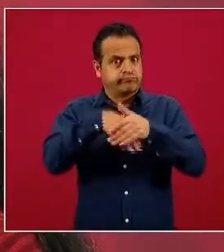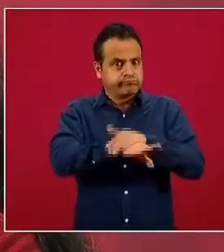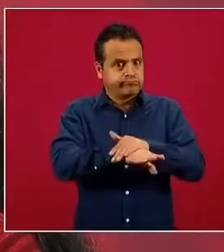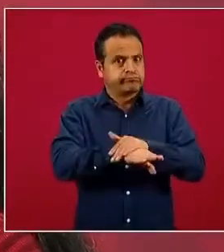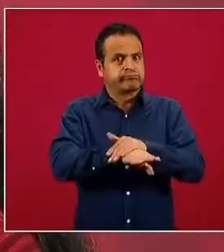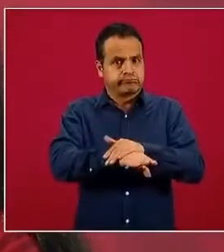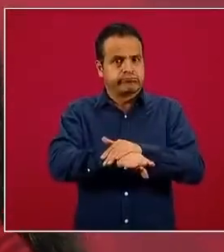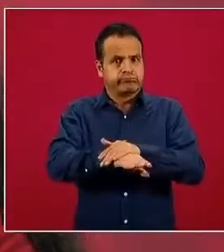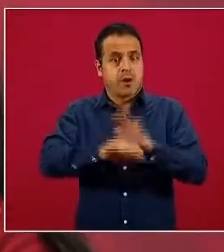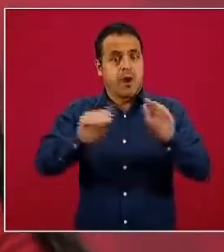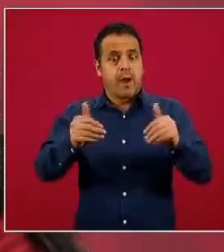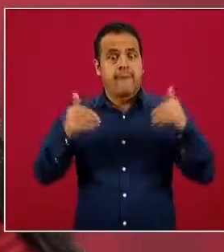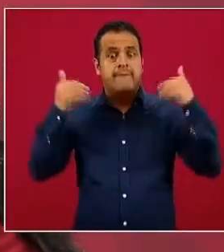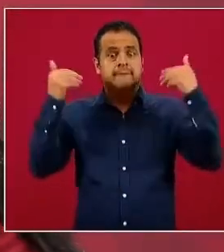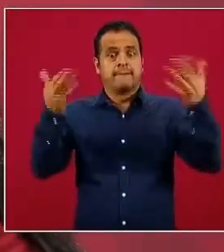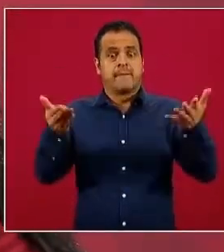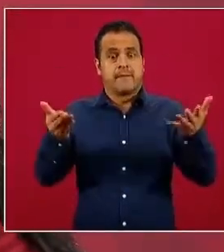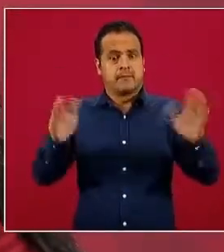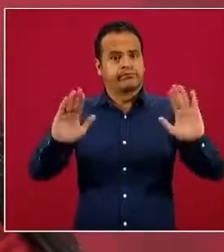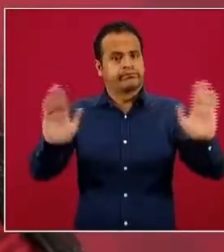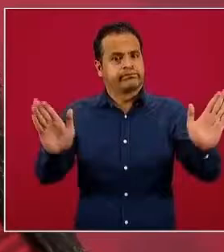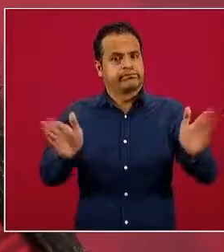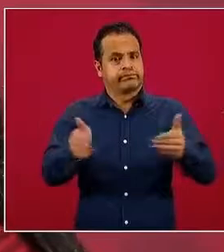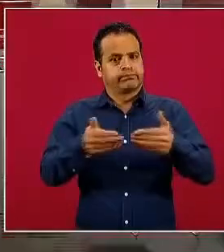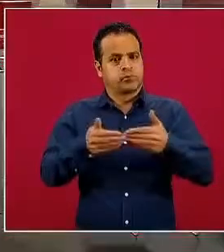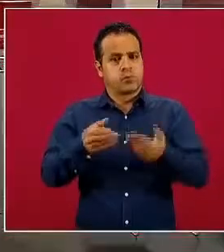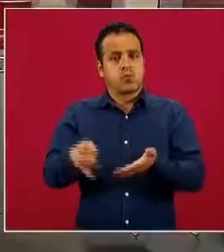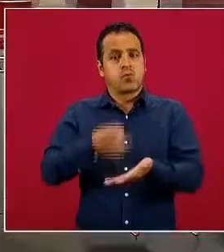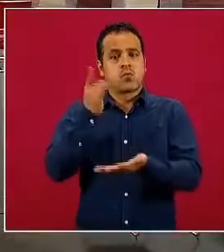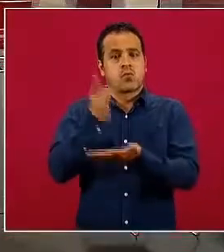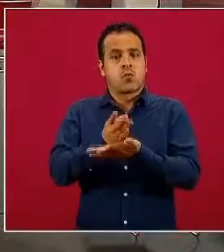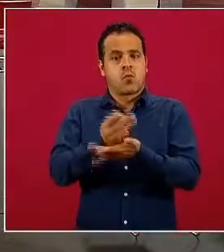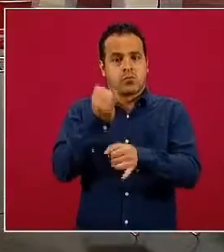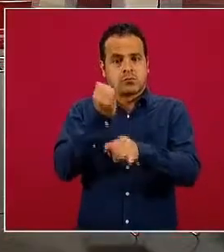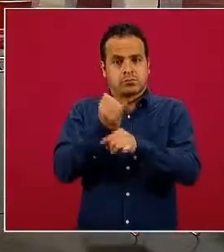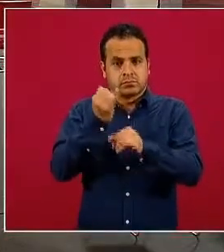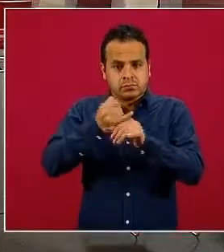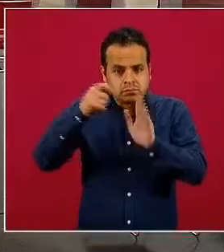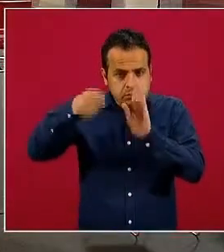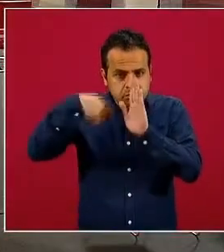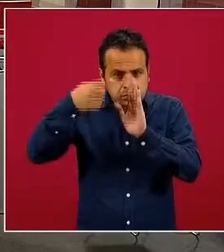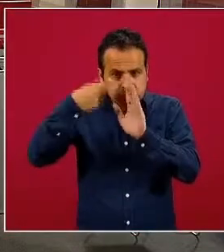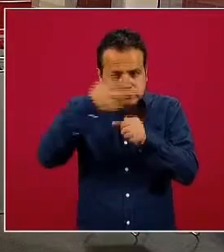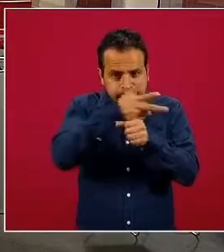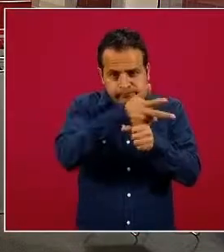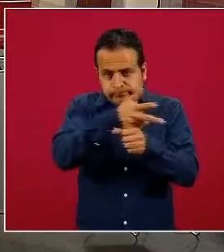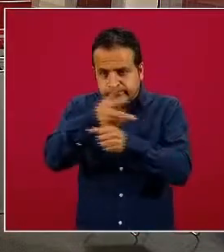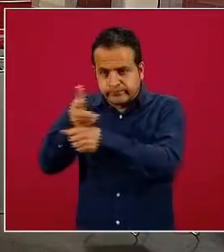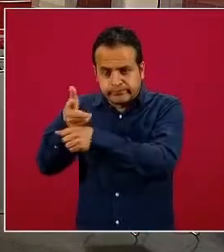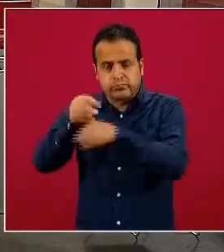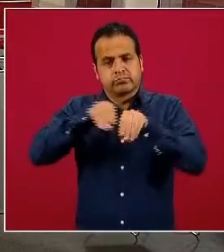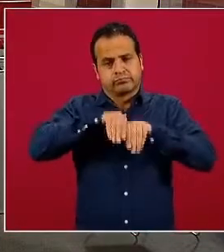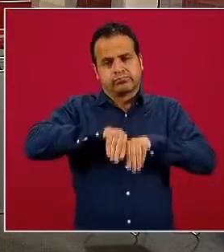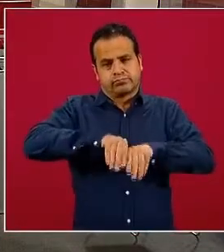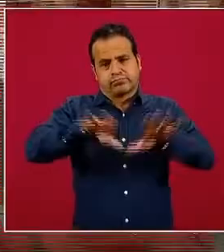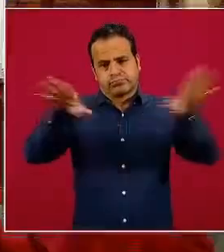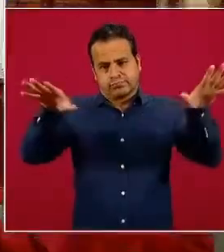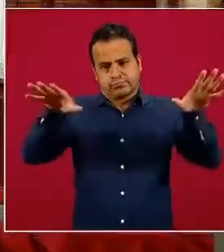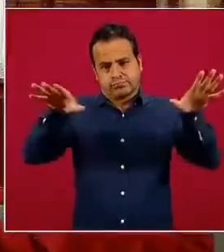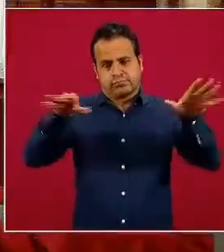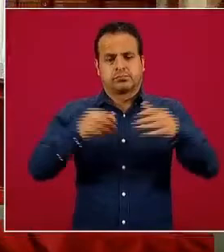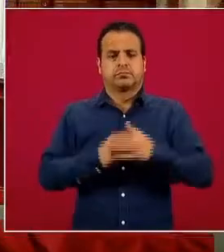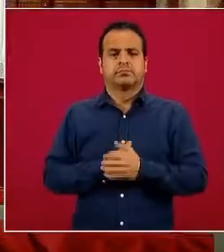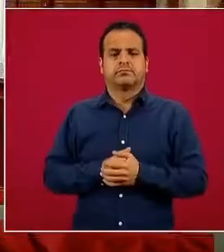de esta organización. Justamente al acabar esta conferencia tenemos una reunión para ultimar detalles de este